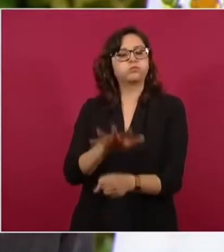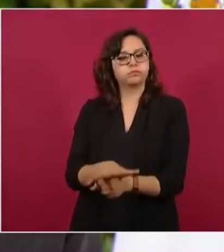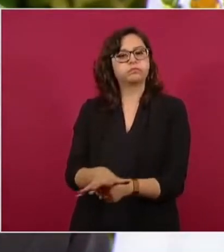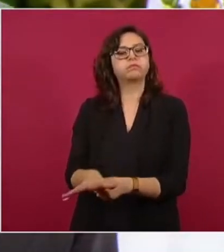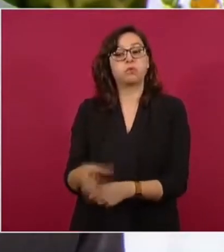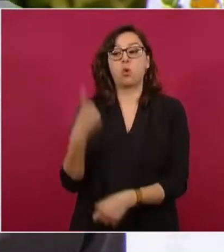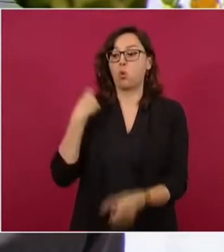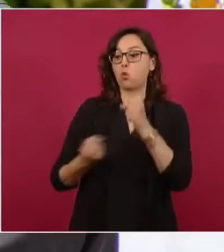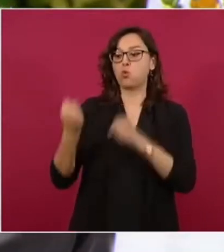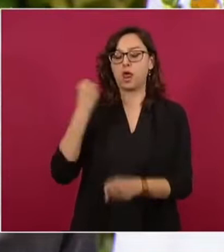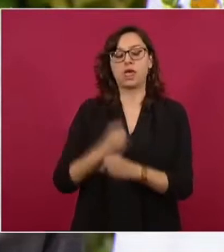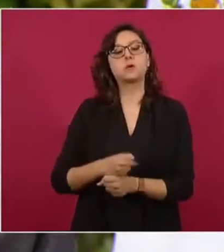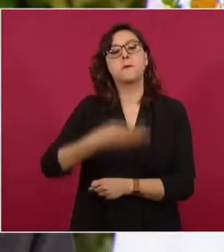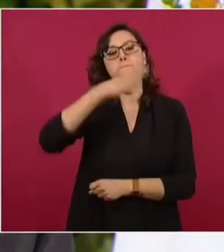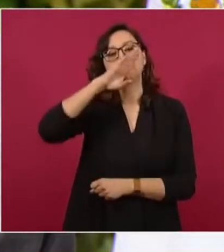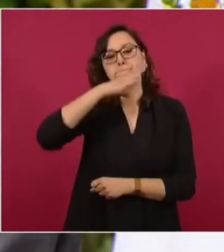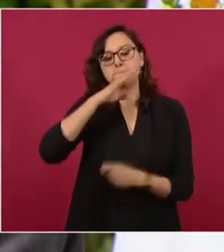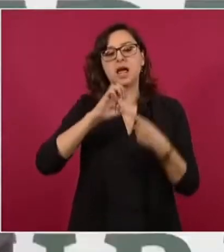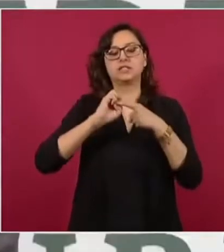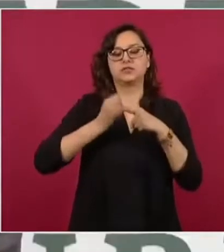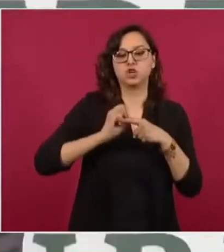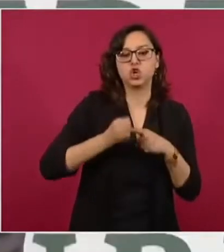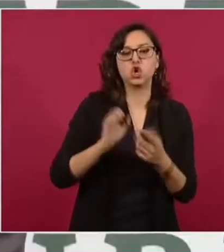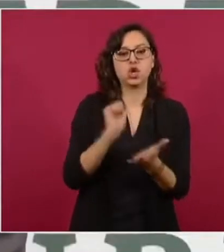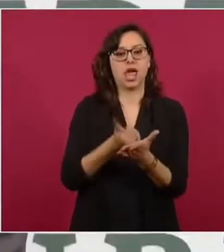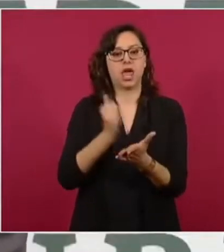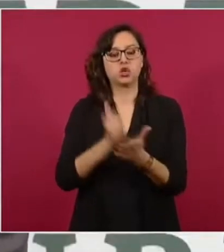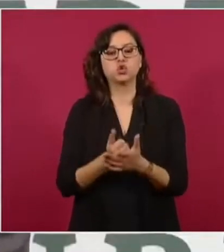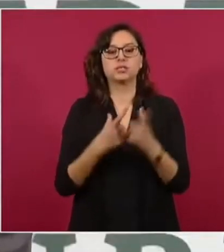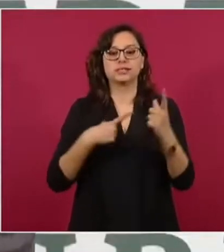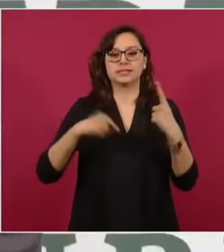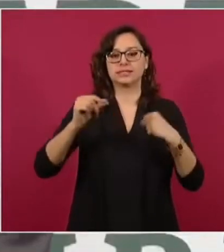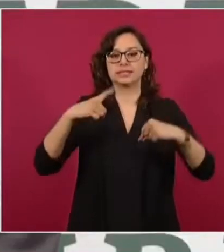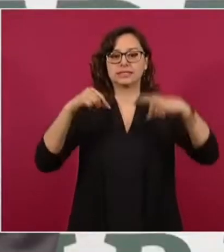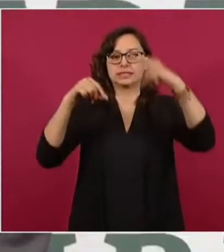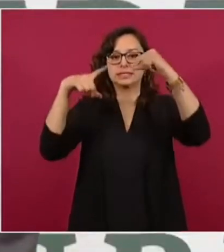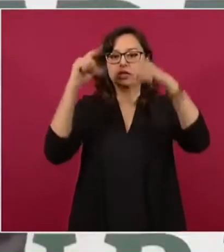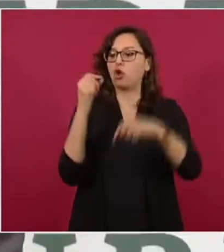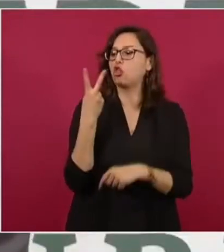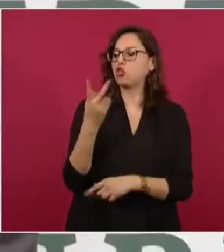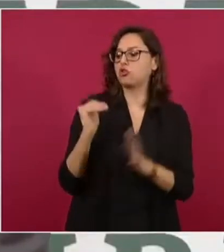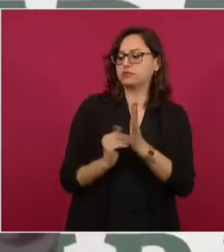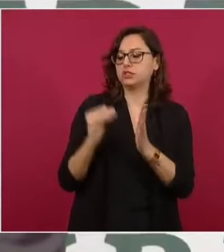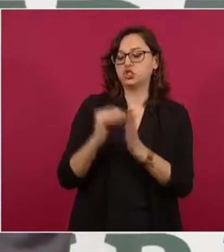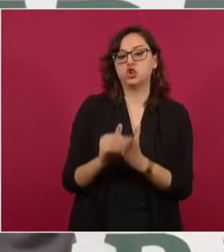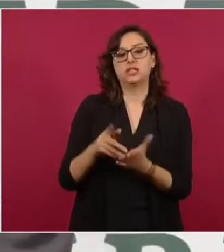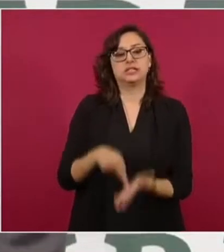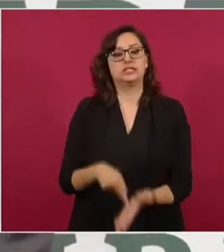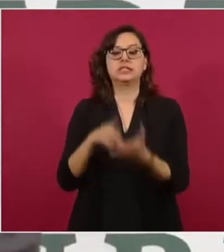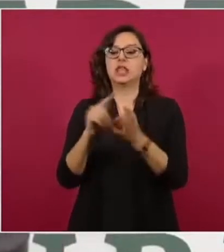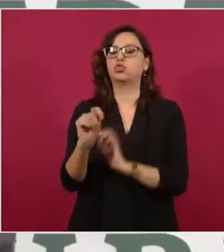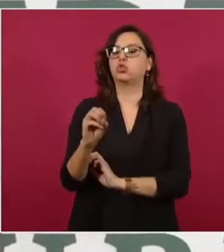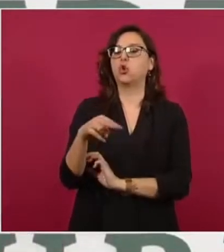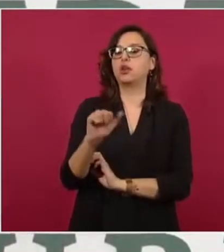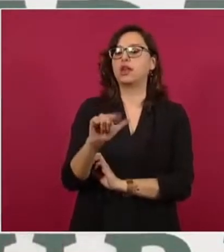la producción de maíz, frijol, arroz y trigo en 2 millones de toneladas en